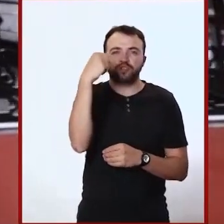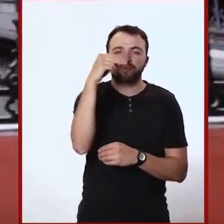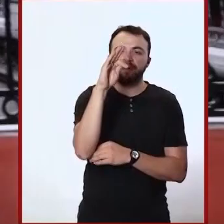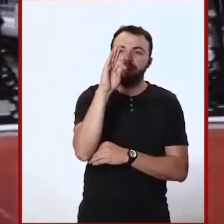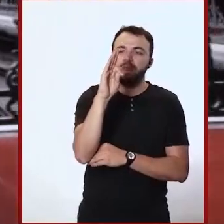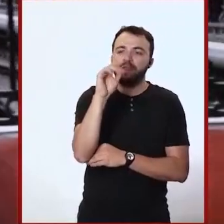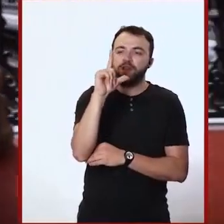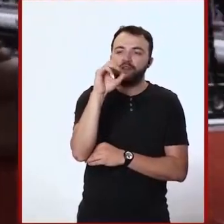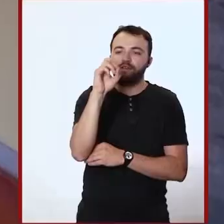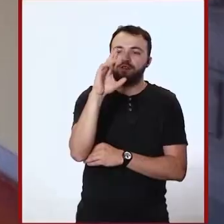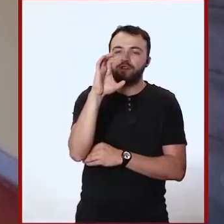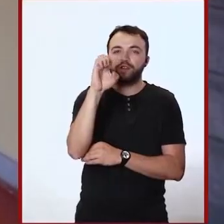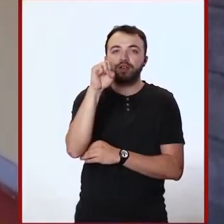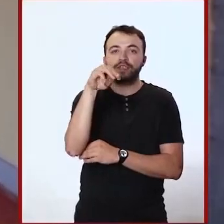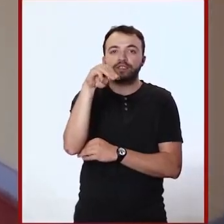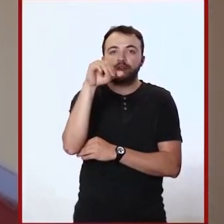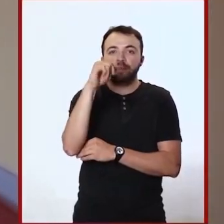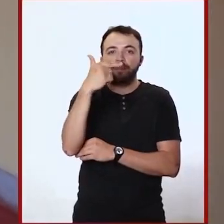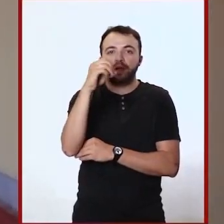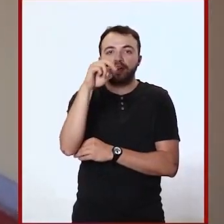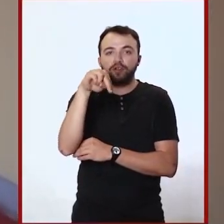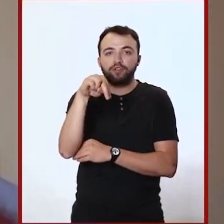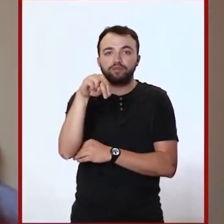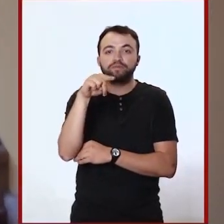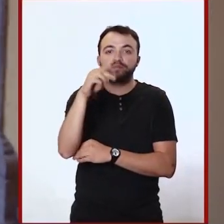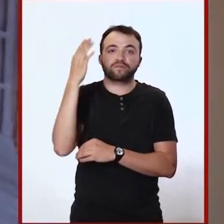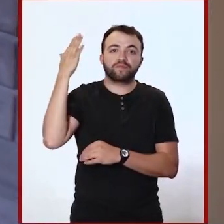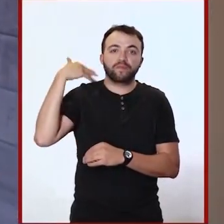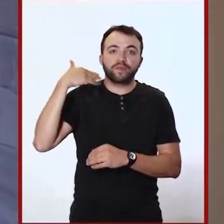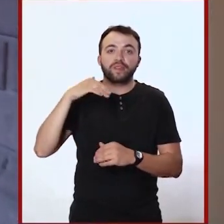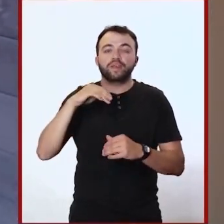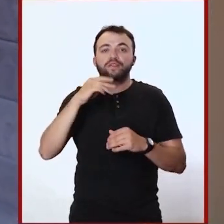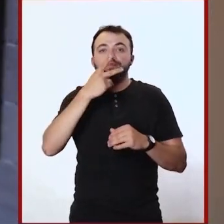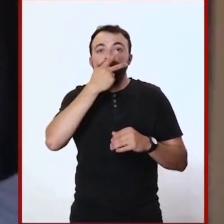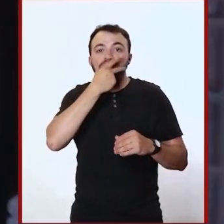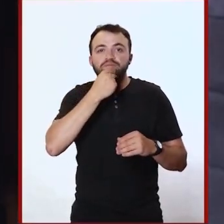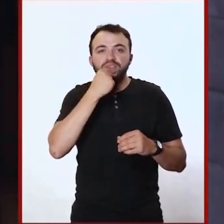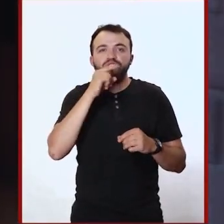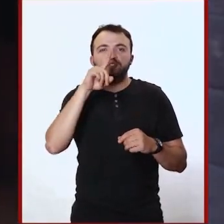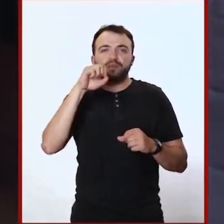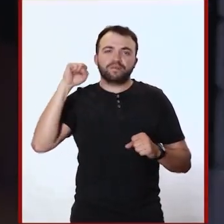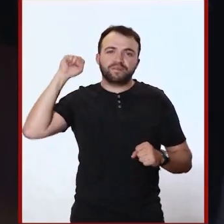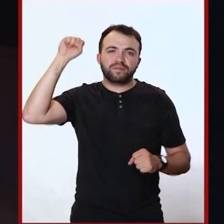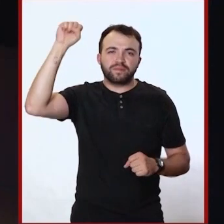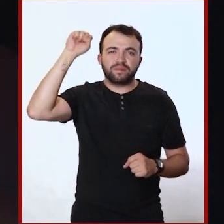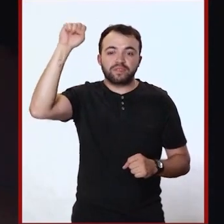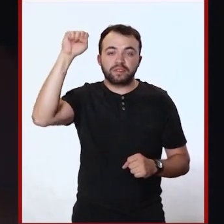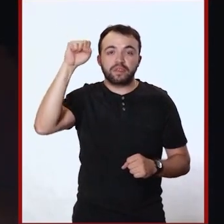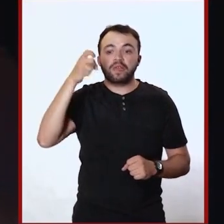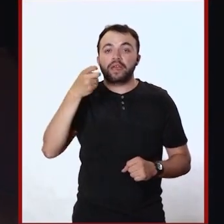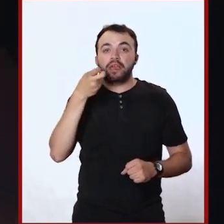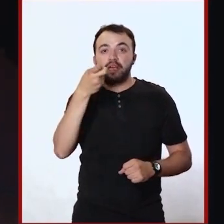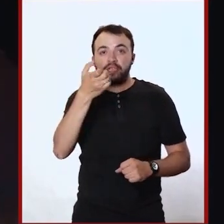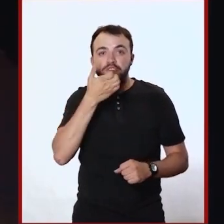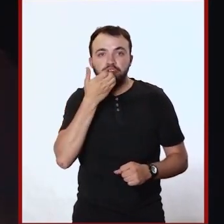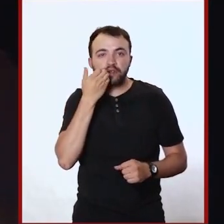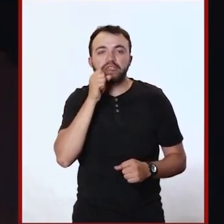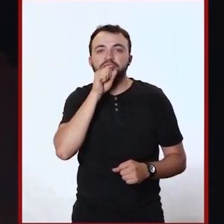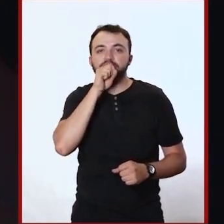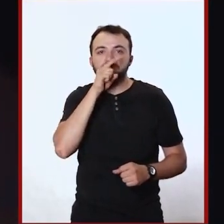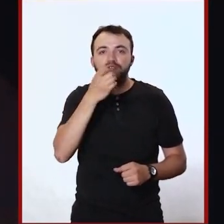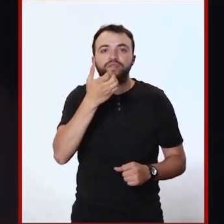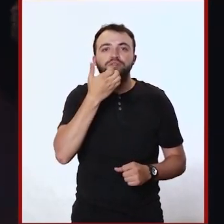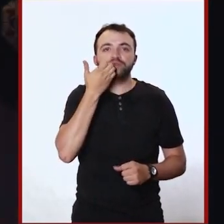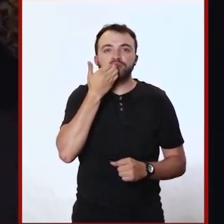por ejemplo. Aquí estudió el gran libertario anarquista Flores Magón. Aquí estudió el propio José Vasconcelos,